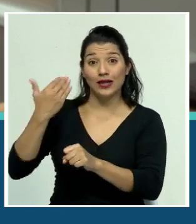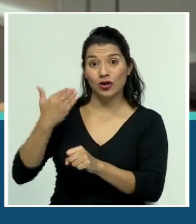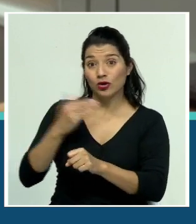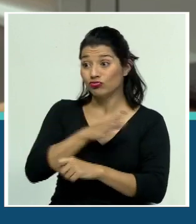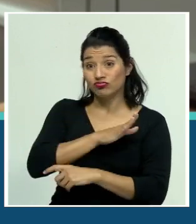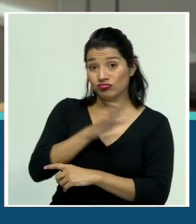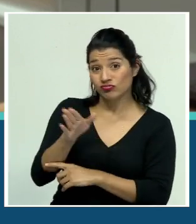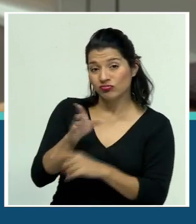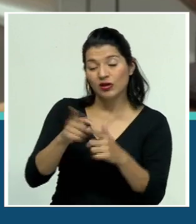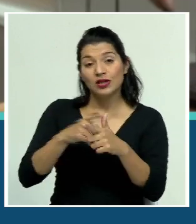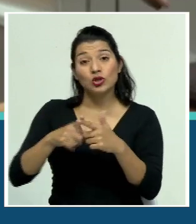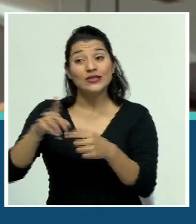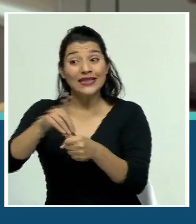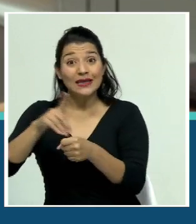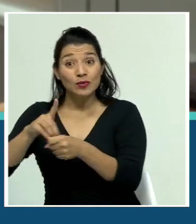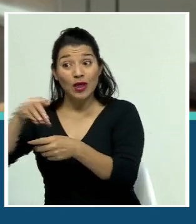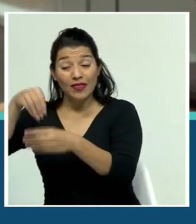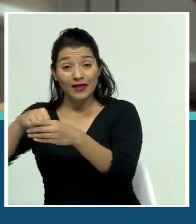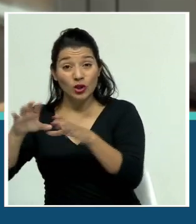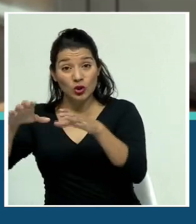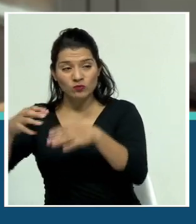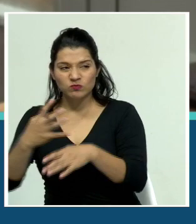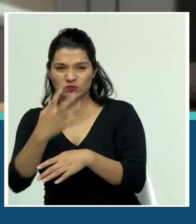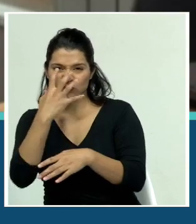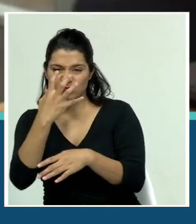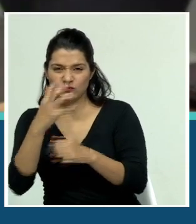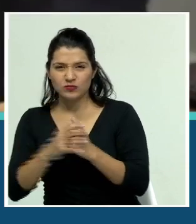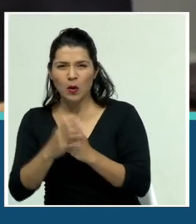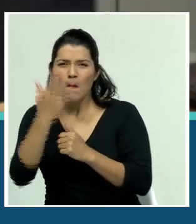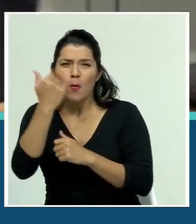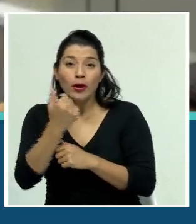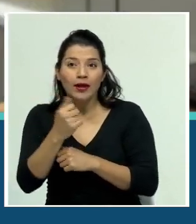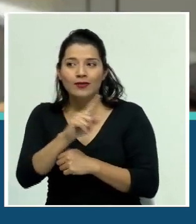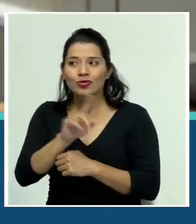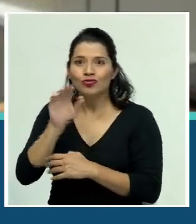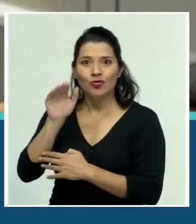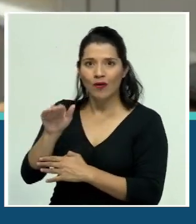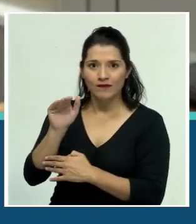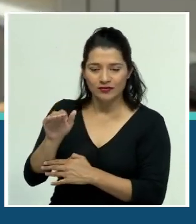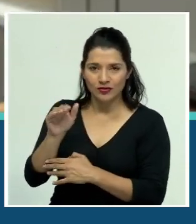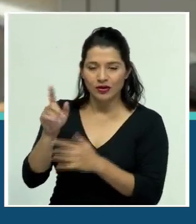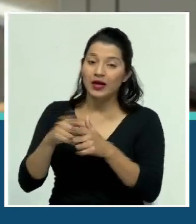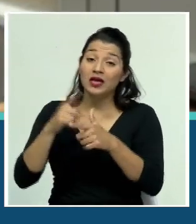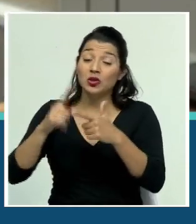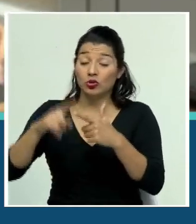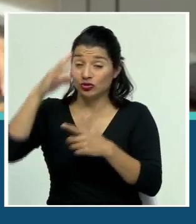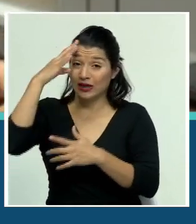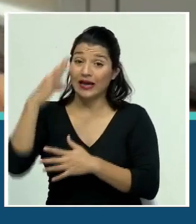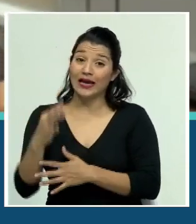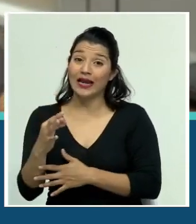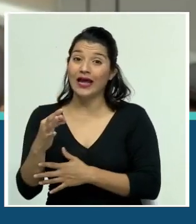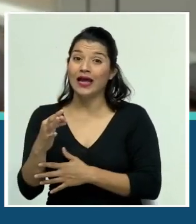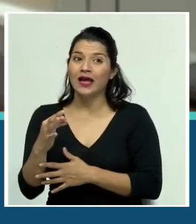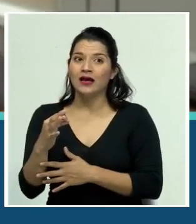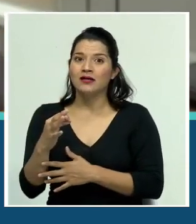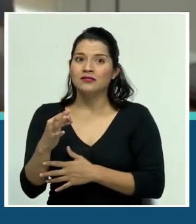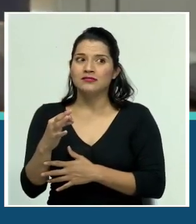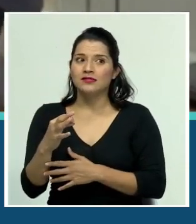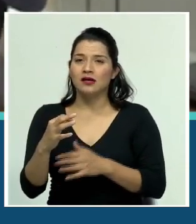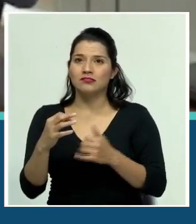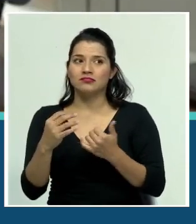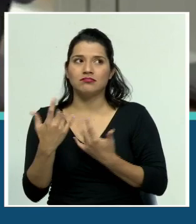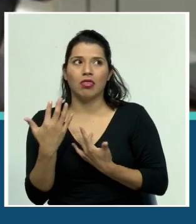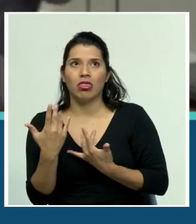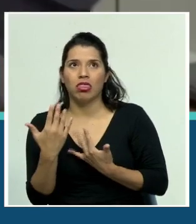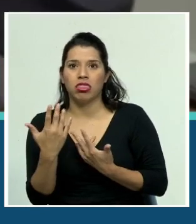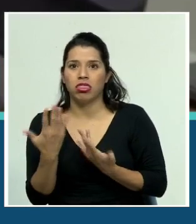la molestia de los diputados de las 6 fracciones, ya que Acosta no avisó de su ausencia, por lo que consideran que los dejó plantados. Además,